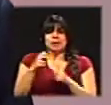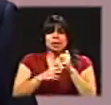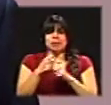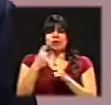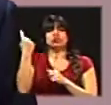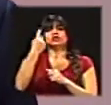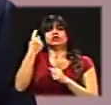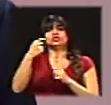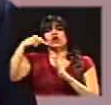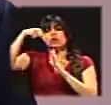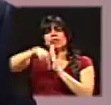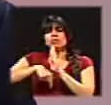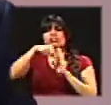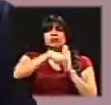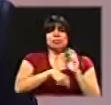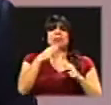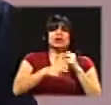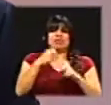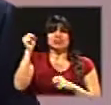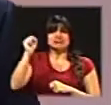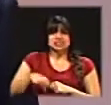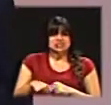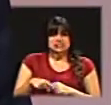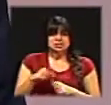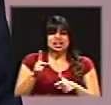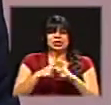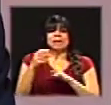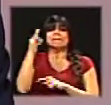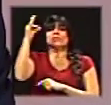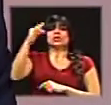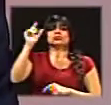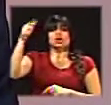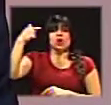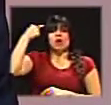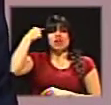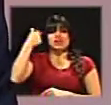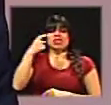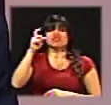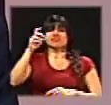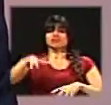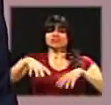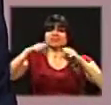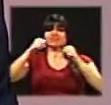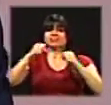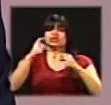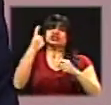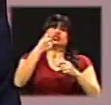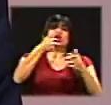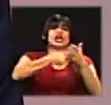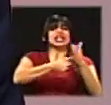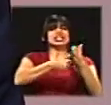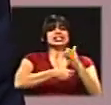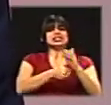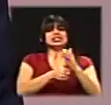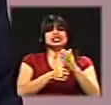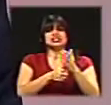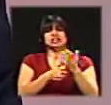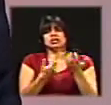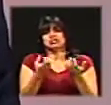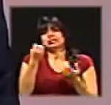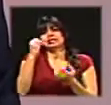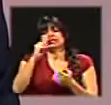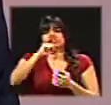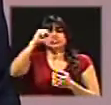bien en la profundización de los problemas. Por eso el gobierno próximo tiene ante sí, digamos, más allá del tema electoral, si